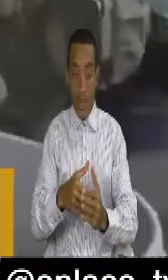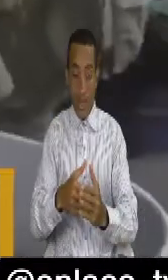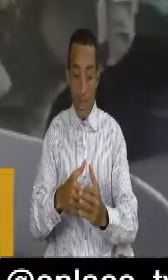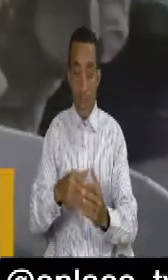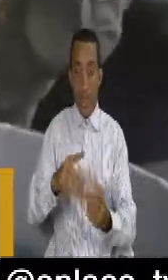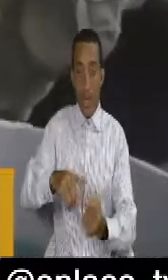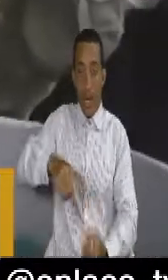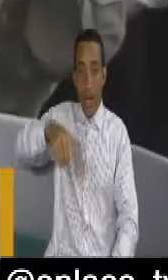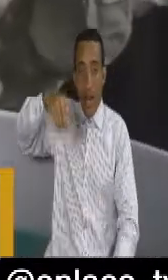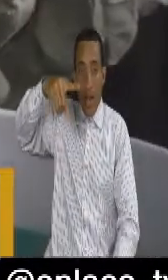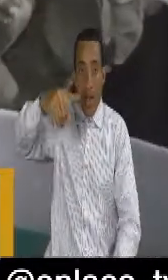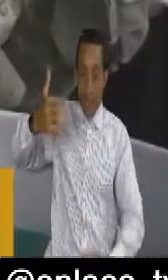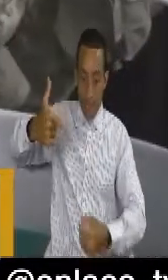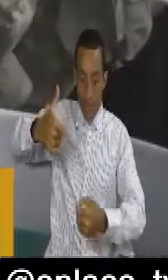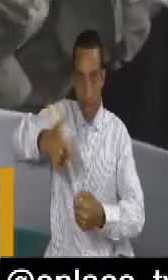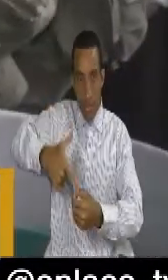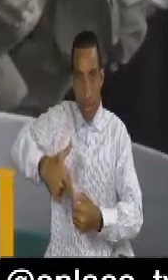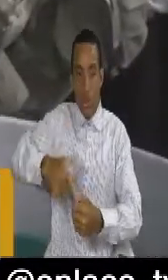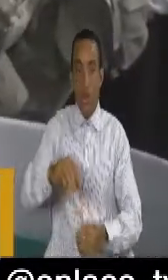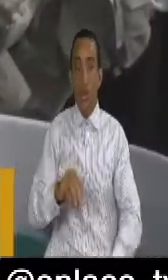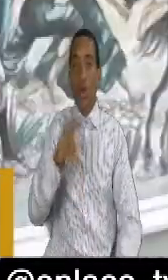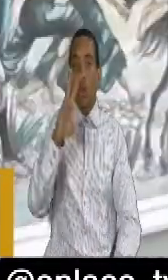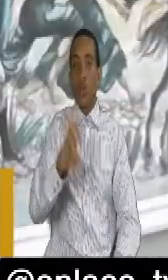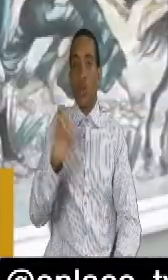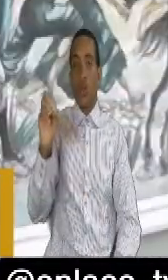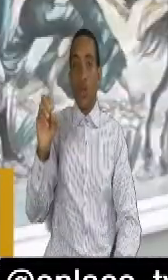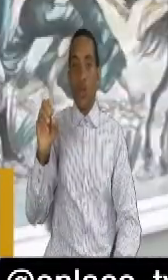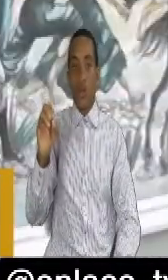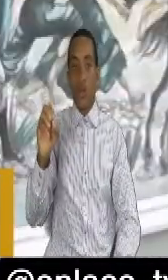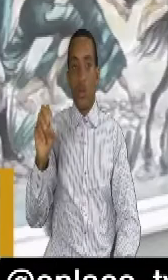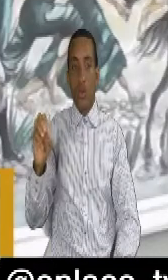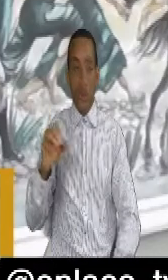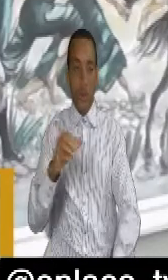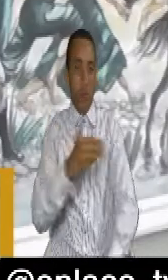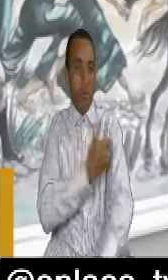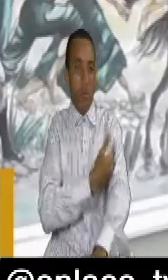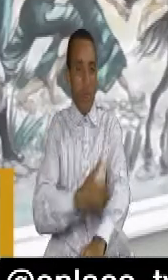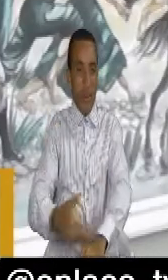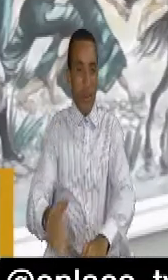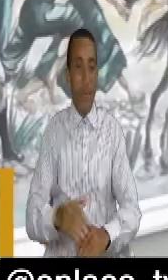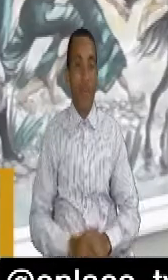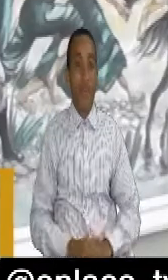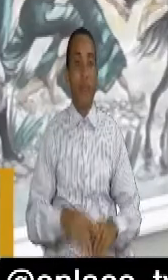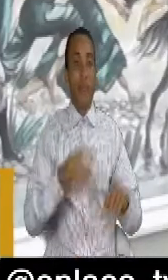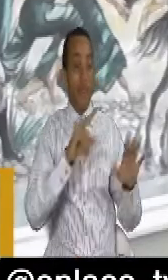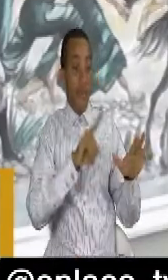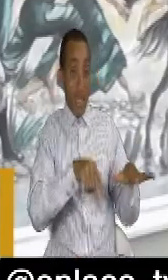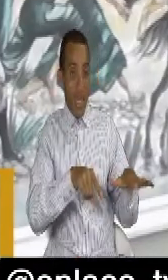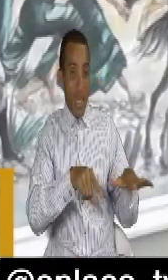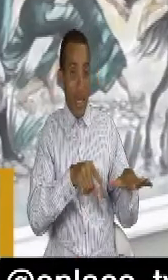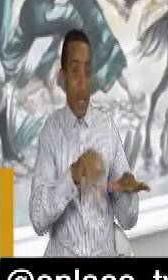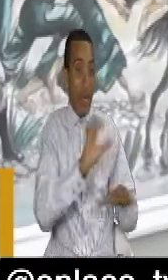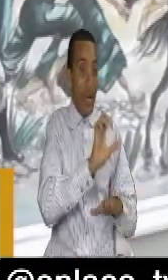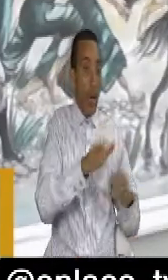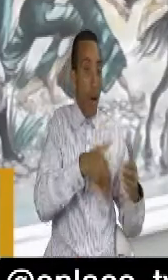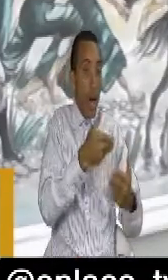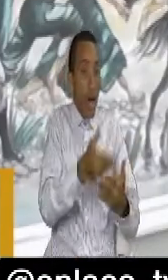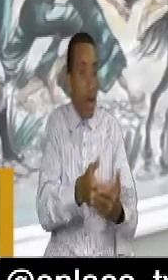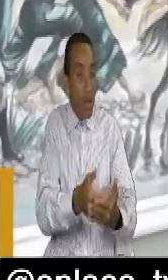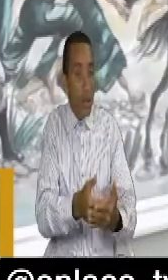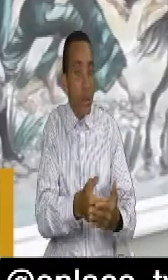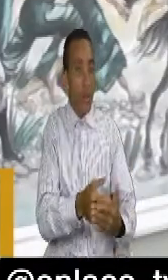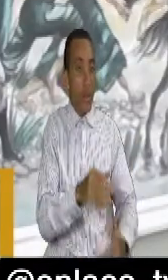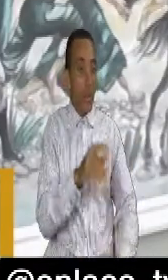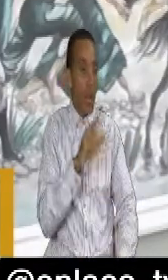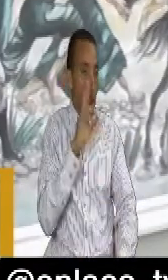de 1.800 millones de pesos en efectivo. Durante este primer semestre se logra la ubicación y destrucción de